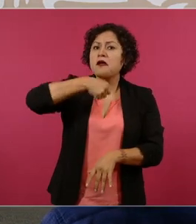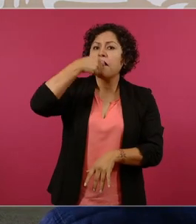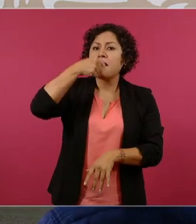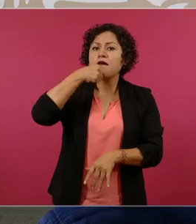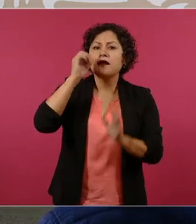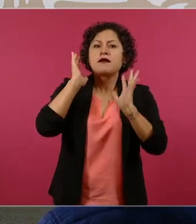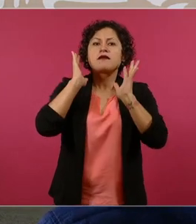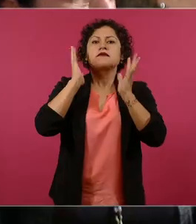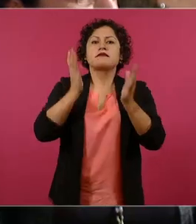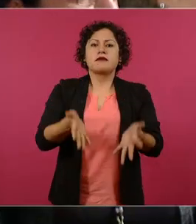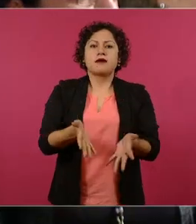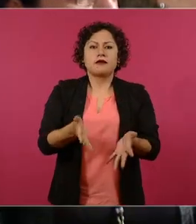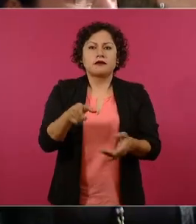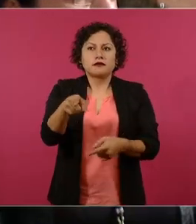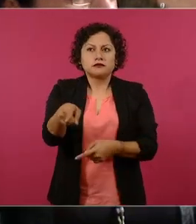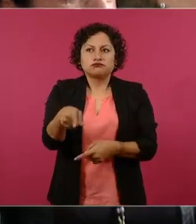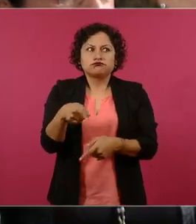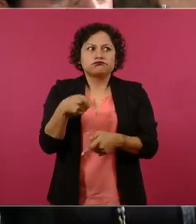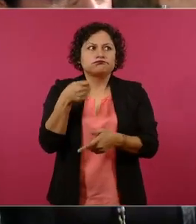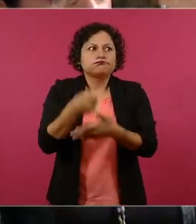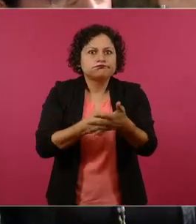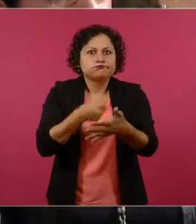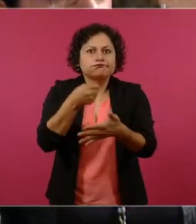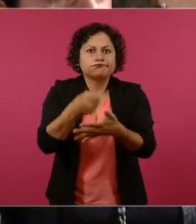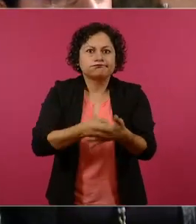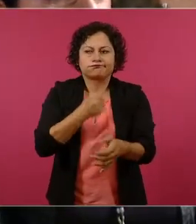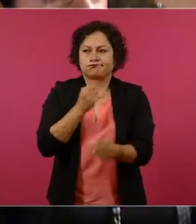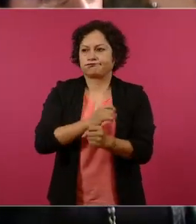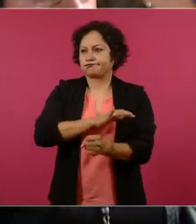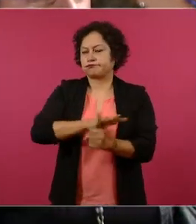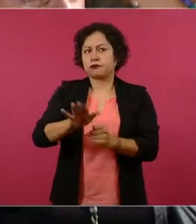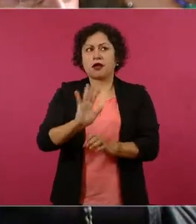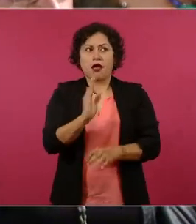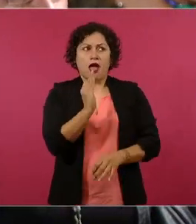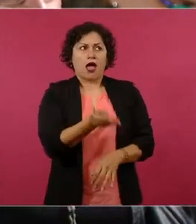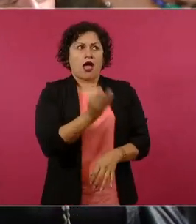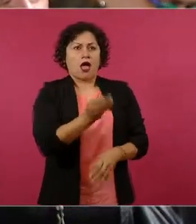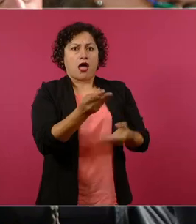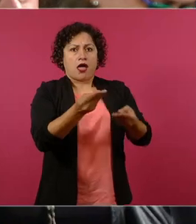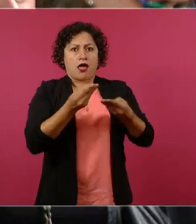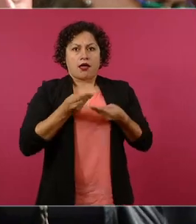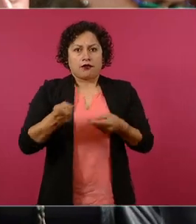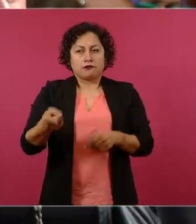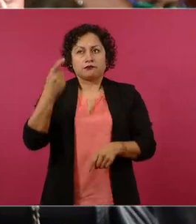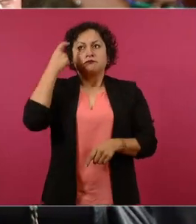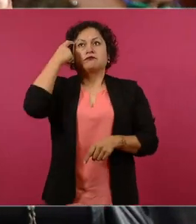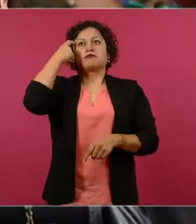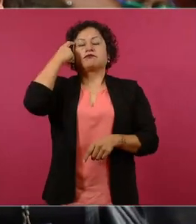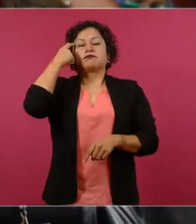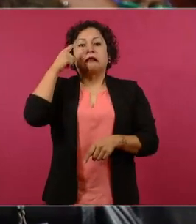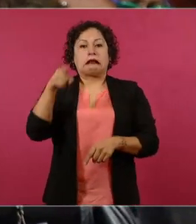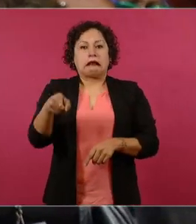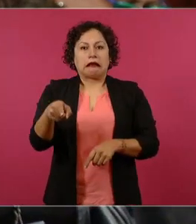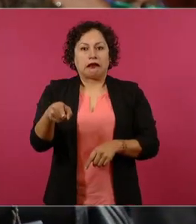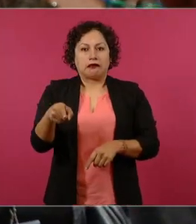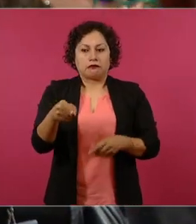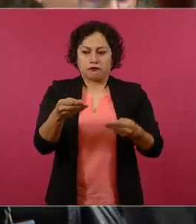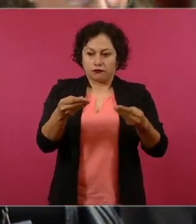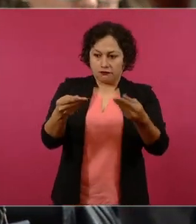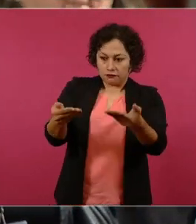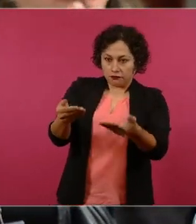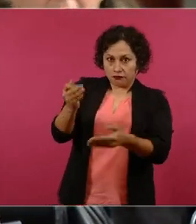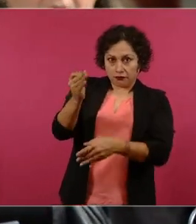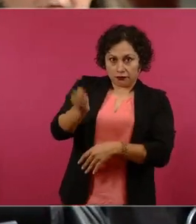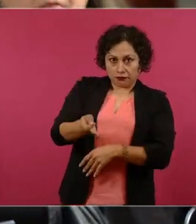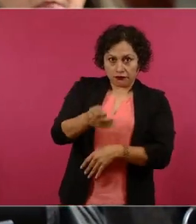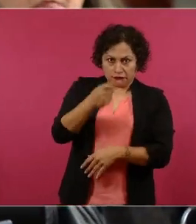somos ancianos no podemos seguir O sea pues entraron en conciencia lo bueno y están aceptando tengo entendido que